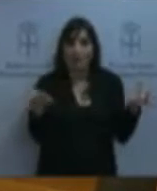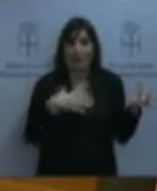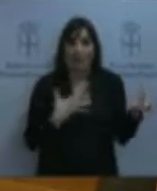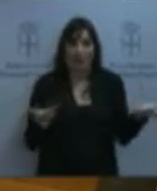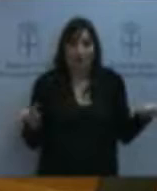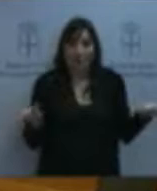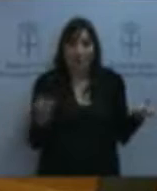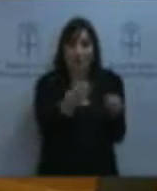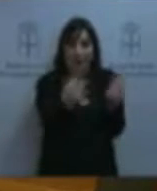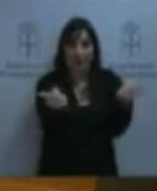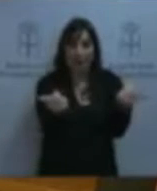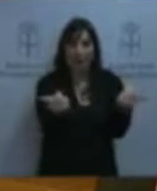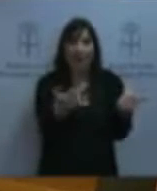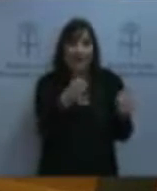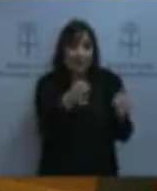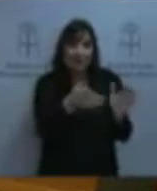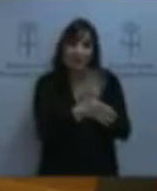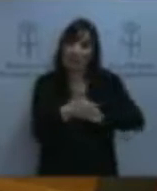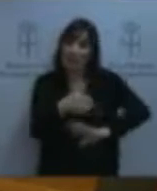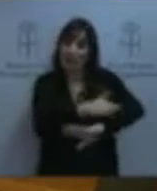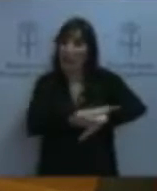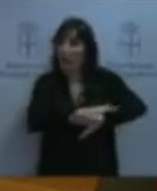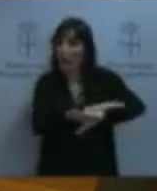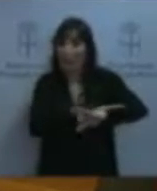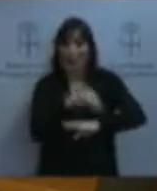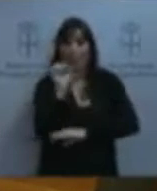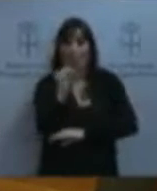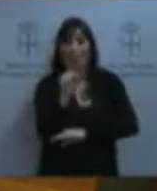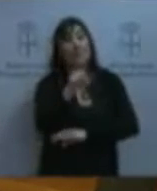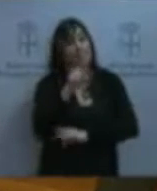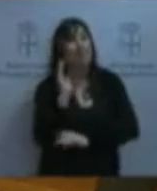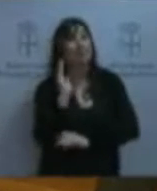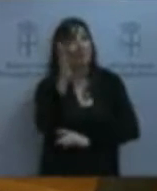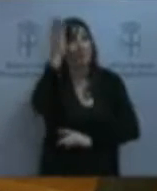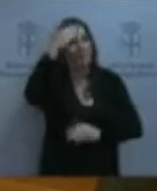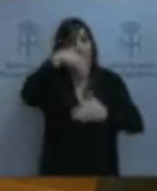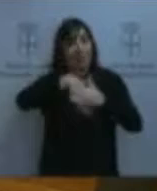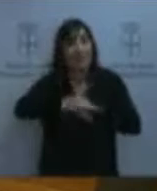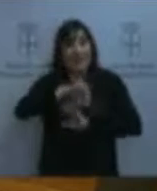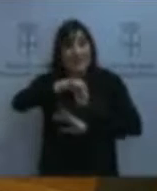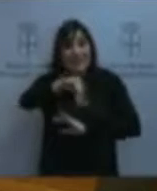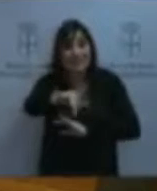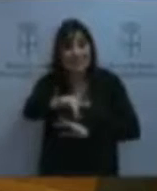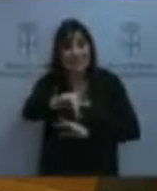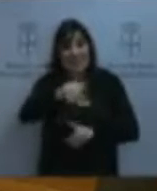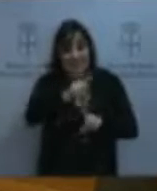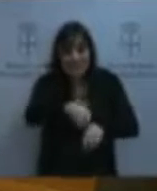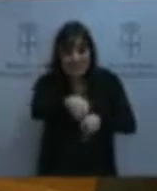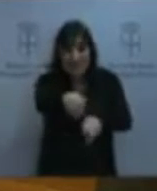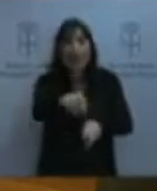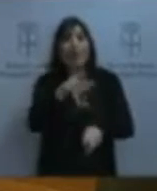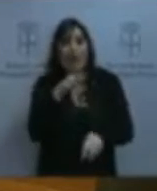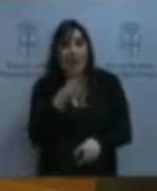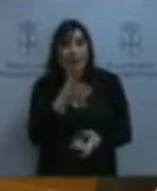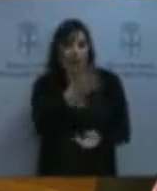que también afecta a la conservación, por ejemplo, de germoplasma, de semillas hortícolas que están en el olvido de la Consejería de Desarrollo Rural, que ese ya